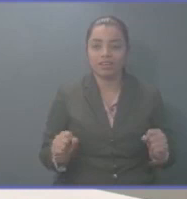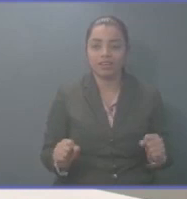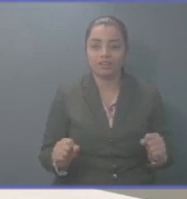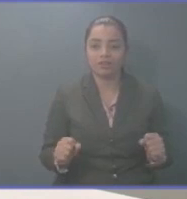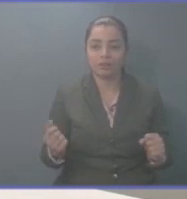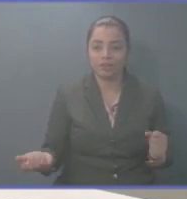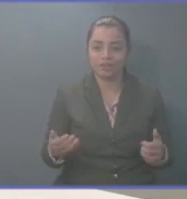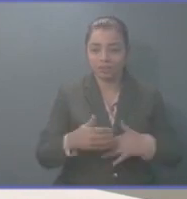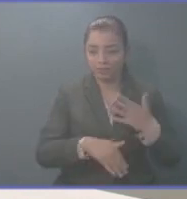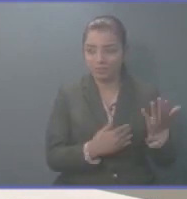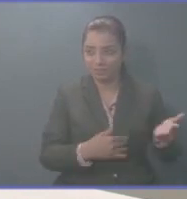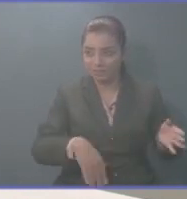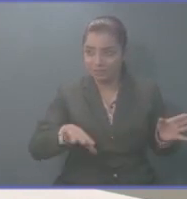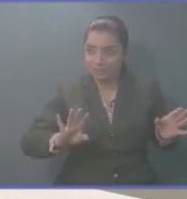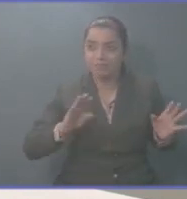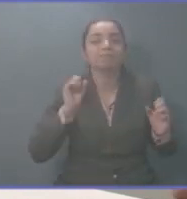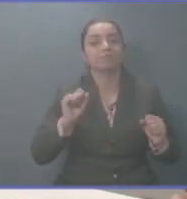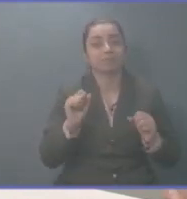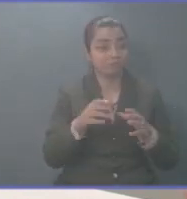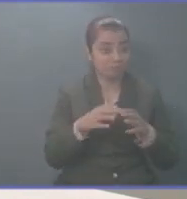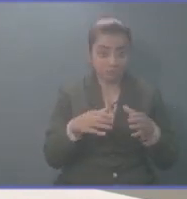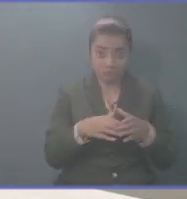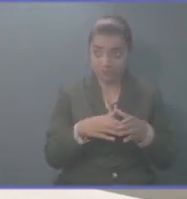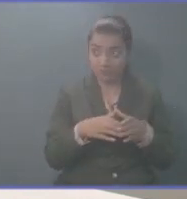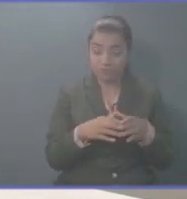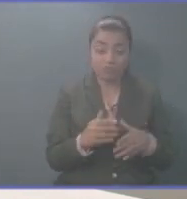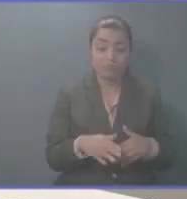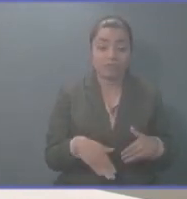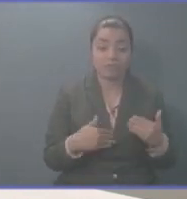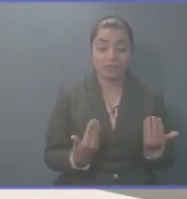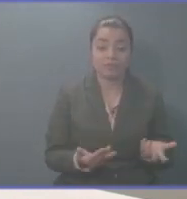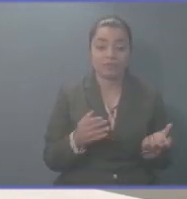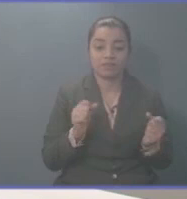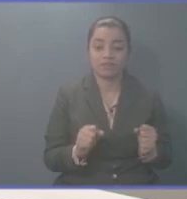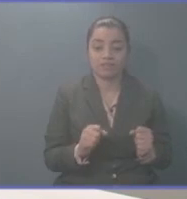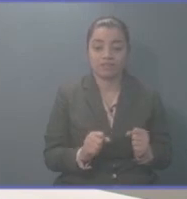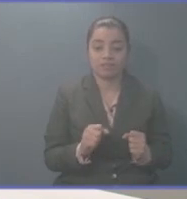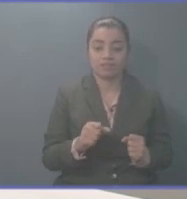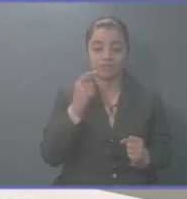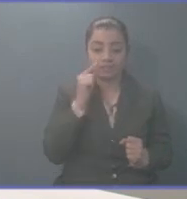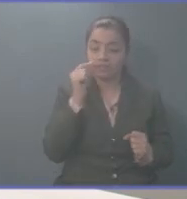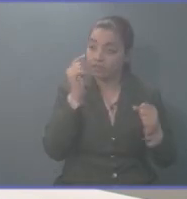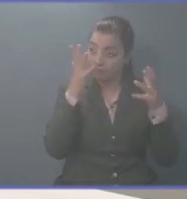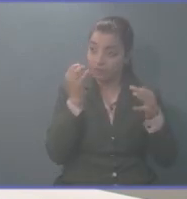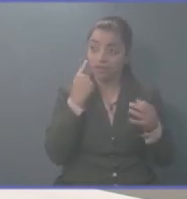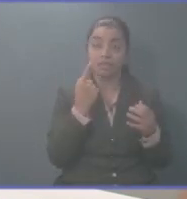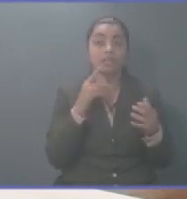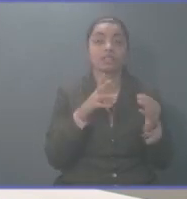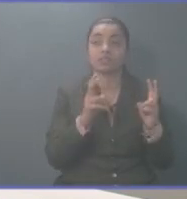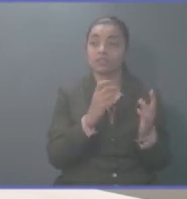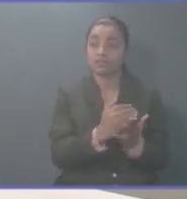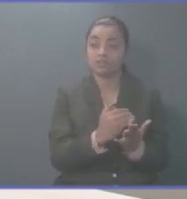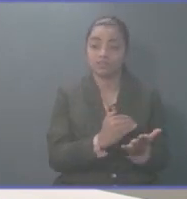el buen sentimiento de la población y sobre todo asosarlos para que lancen cualquier tipo de improperio en contra de la